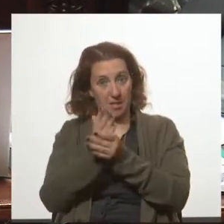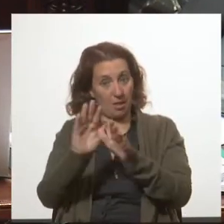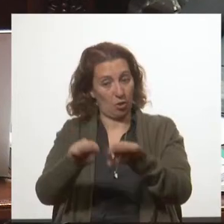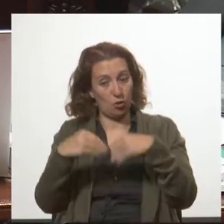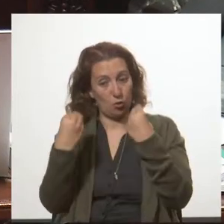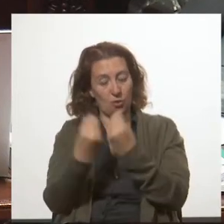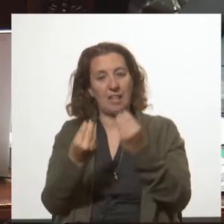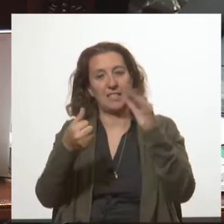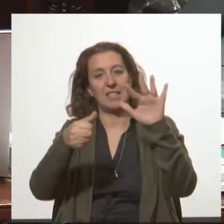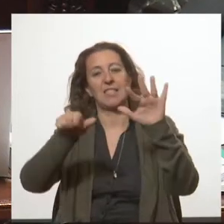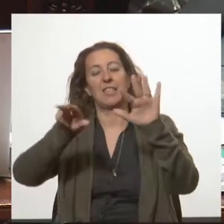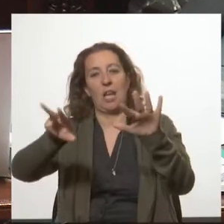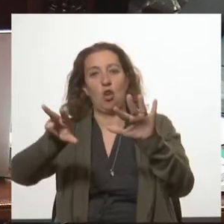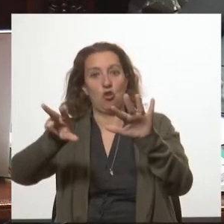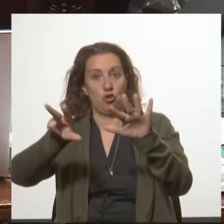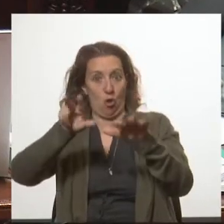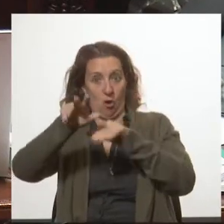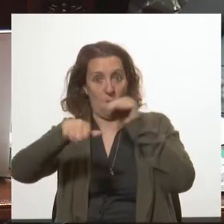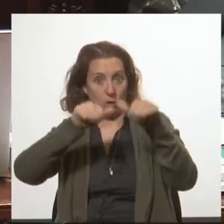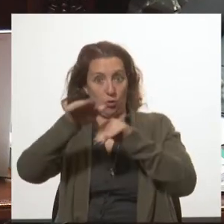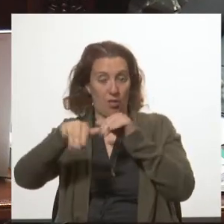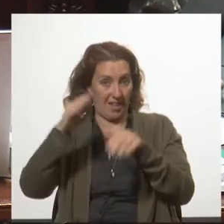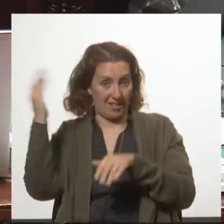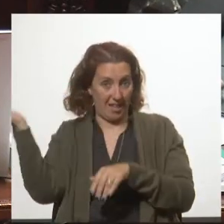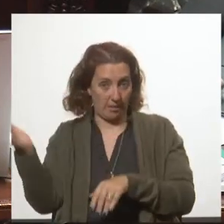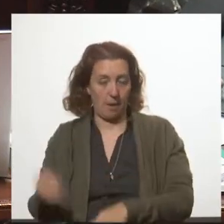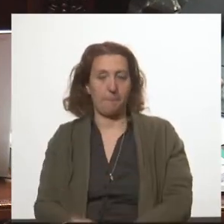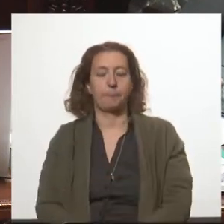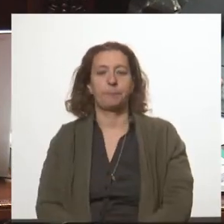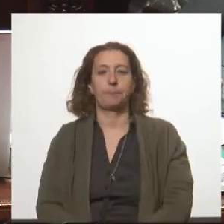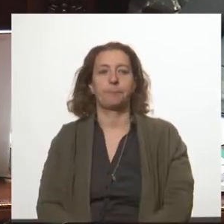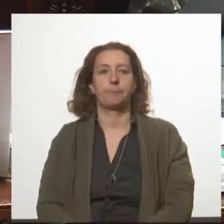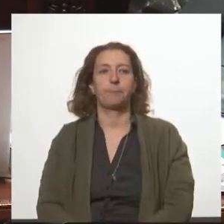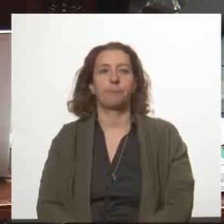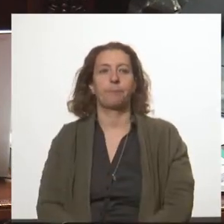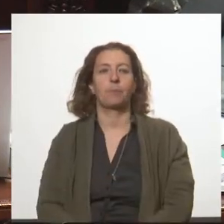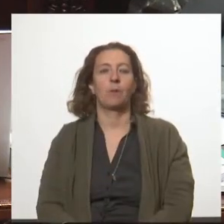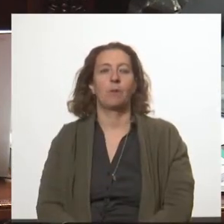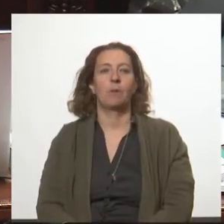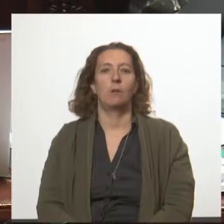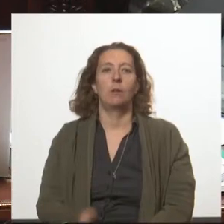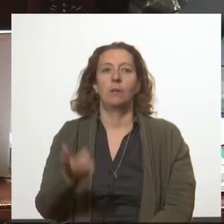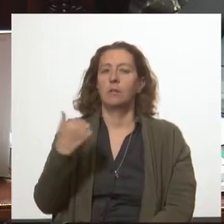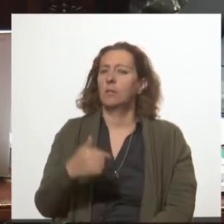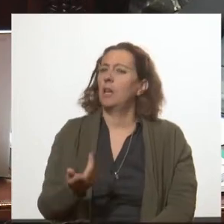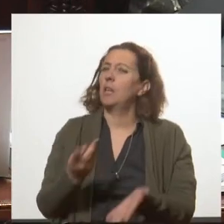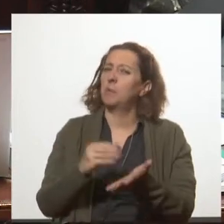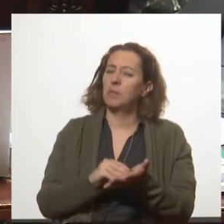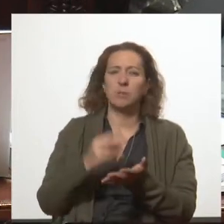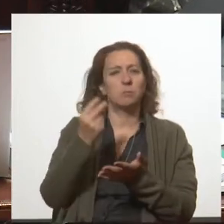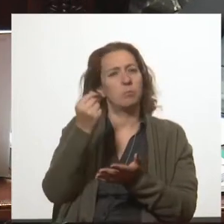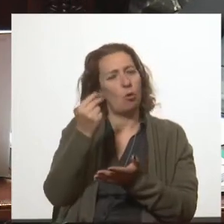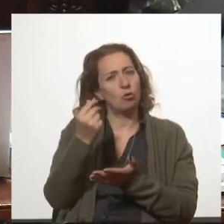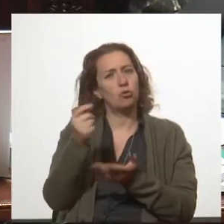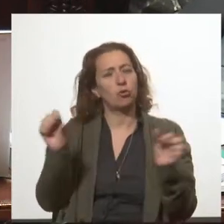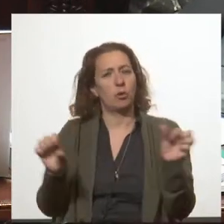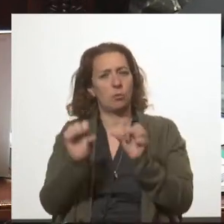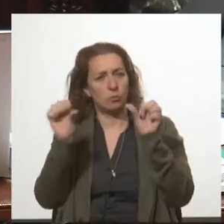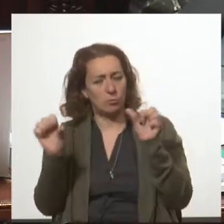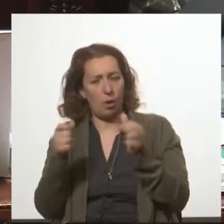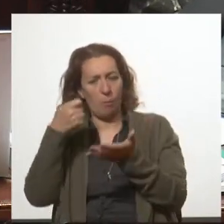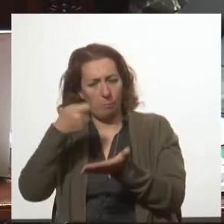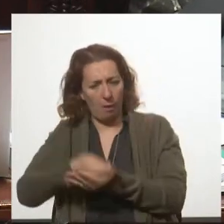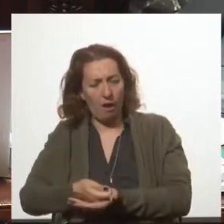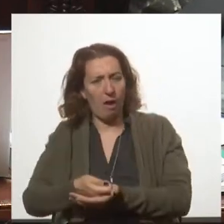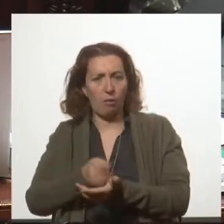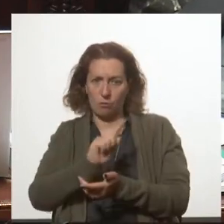fueron de la auditoría externa pero además no lo hizo sobre los montos ejecutados o facturados o pagados si